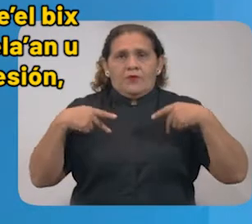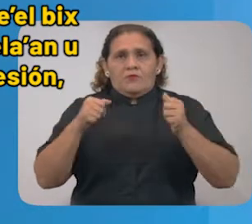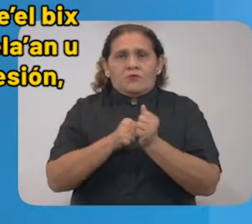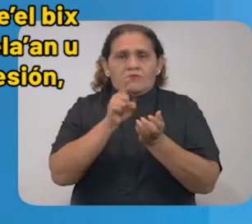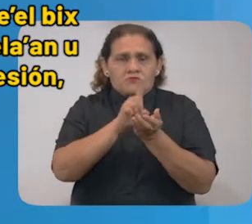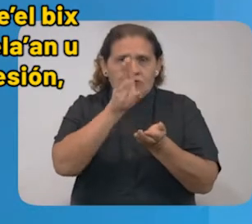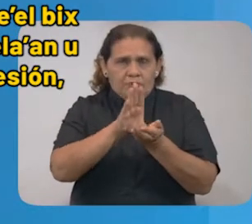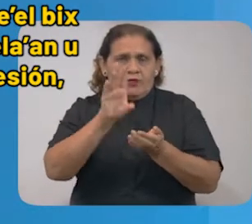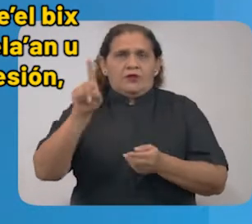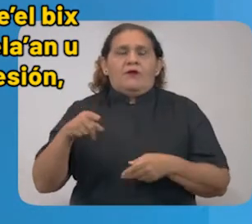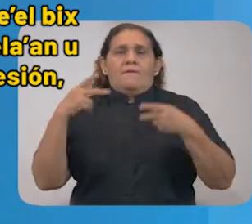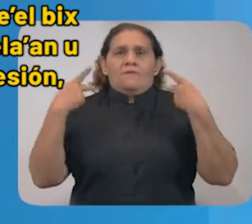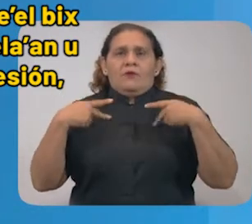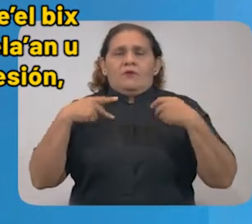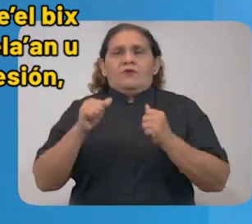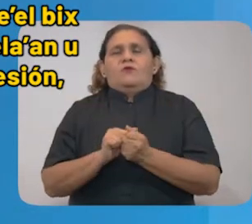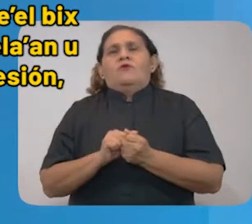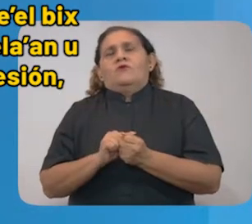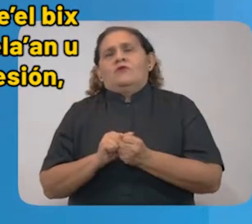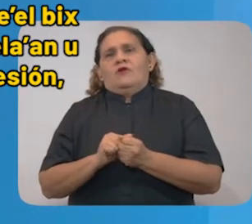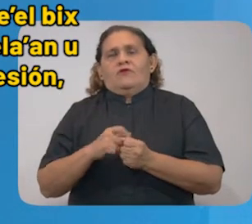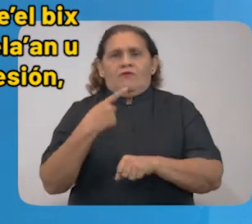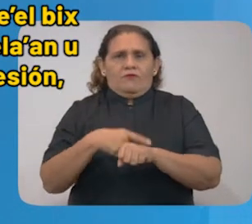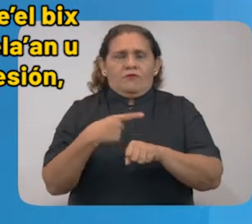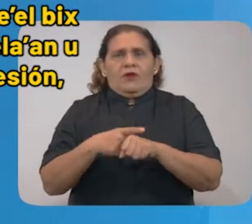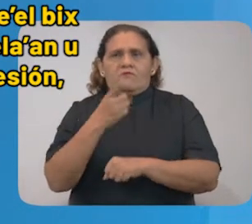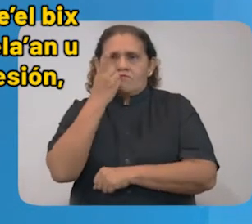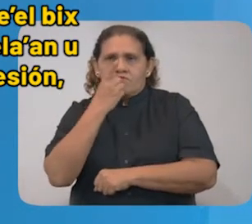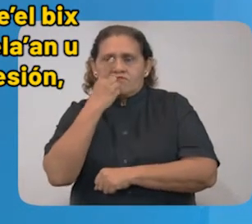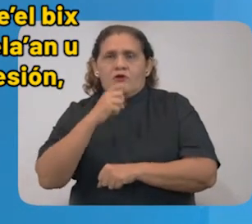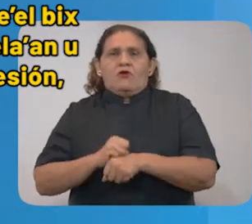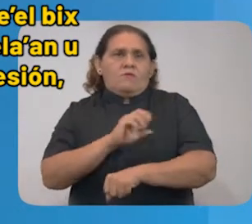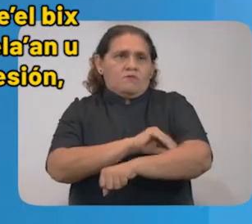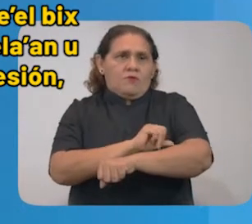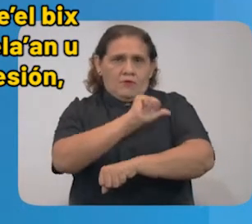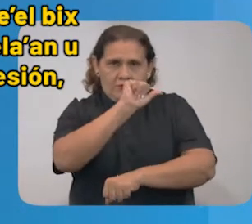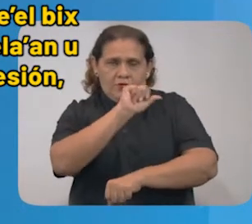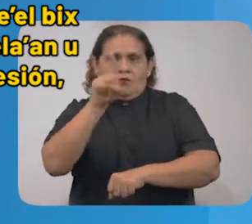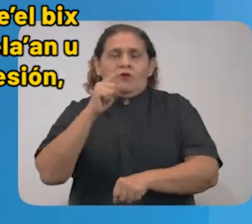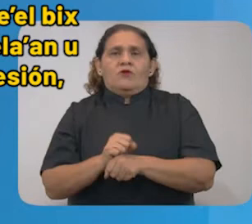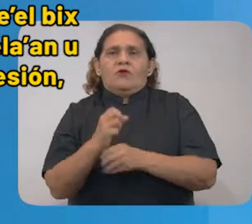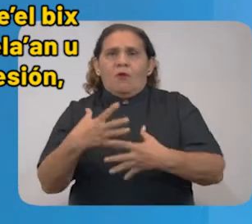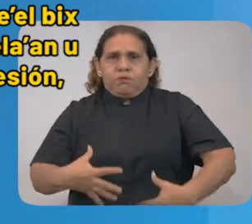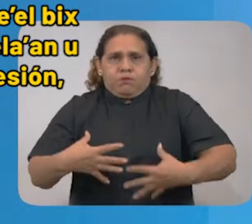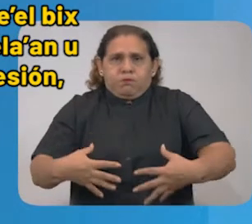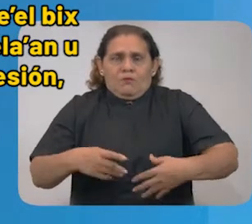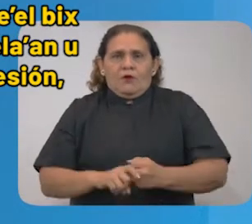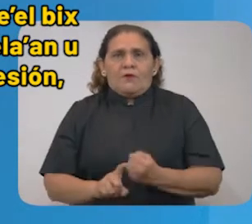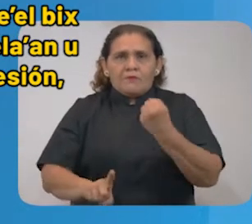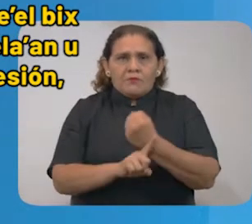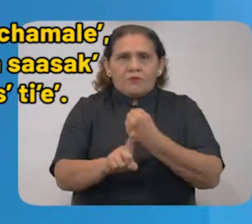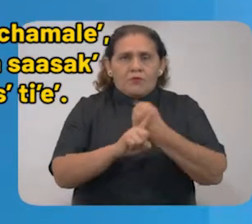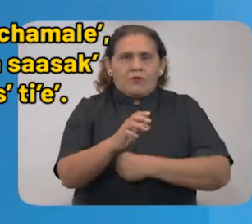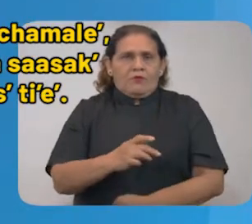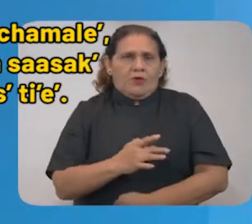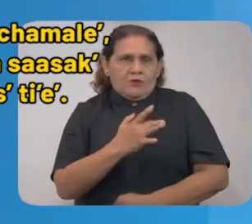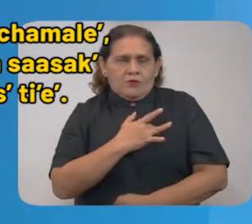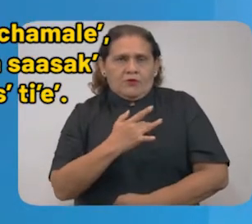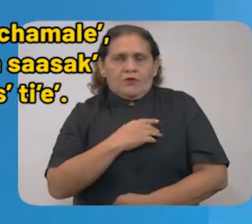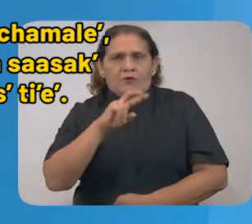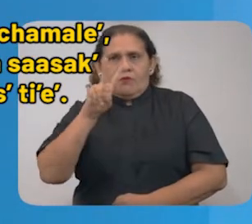discapacidad, personas con padecimientos como diabetes, hipertensión, sobrepeso, problemas cardíacos,